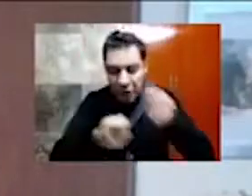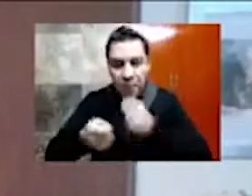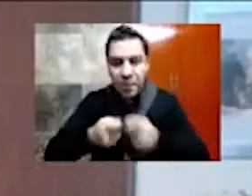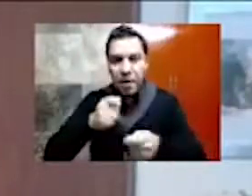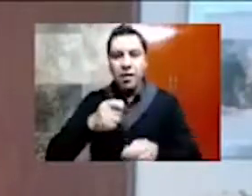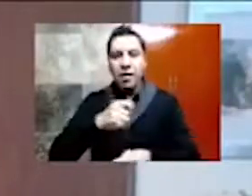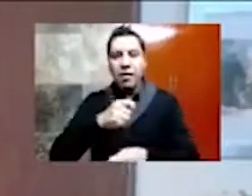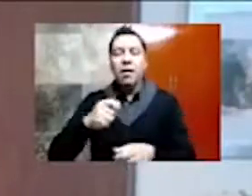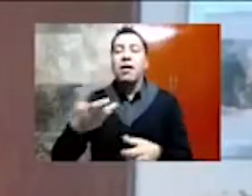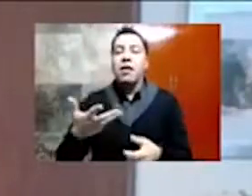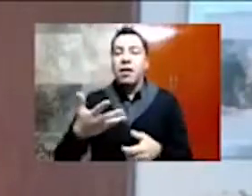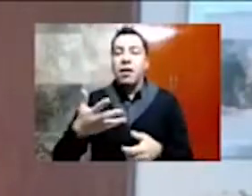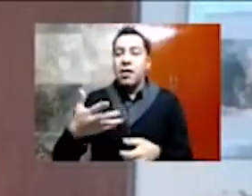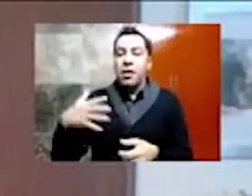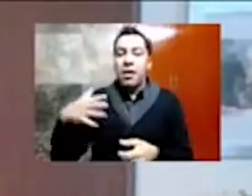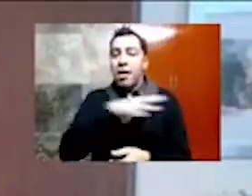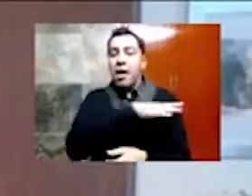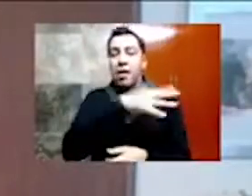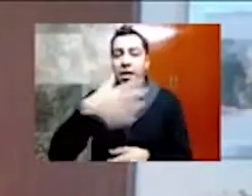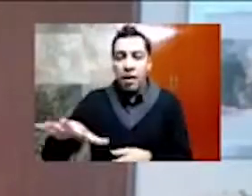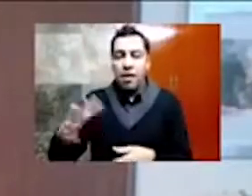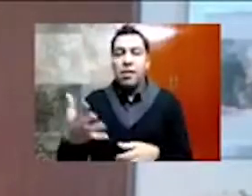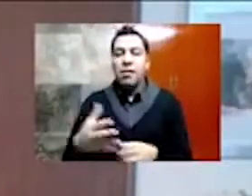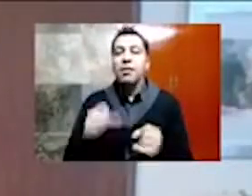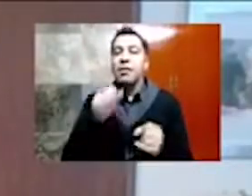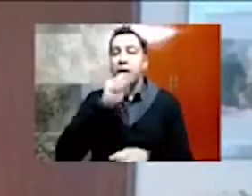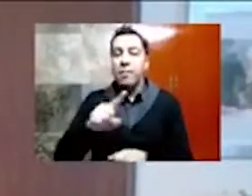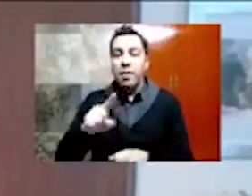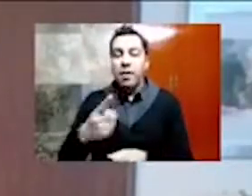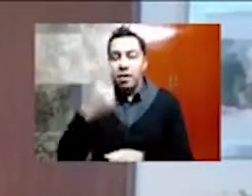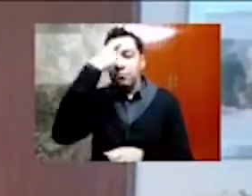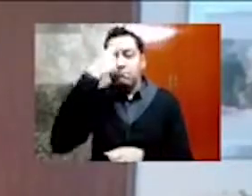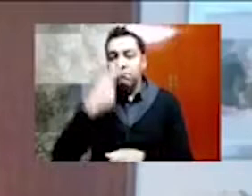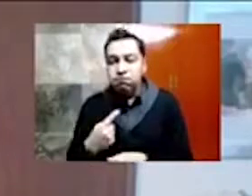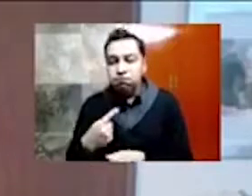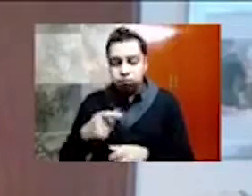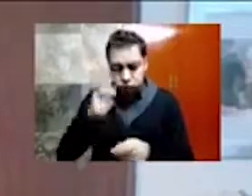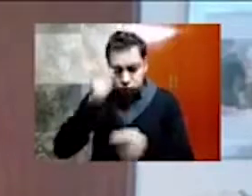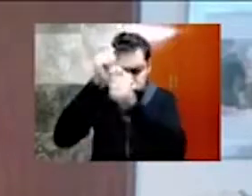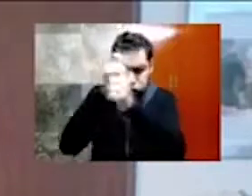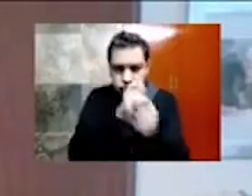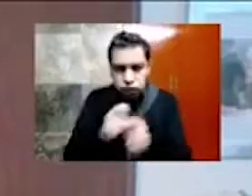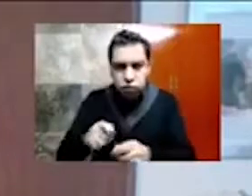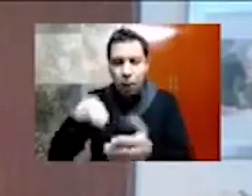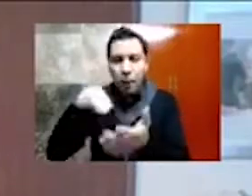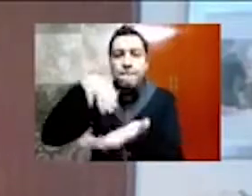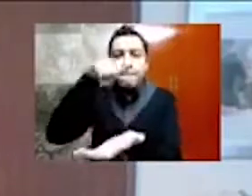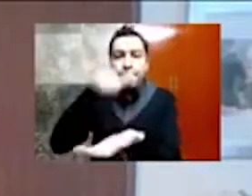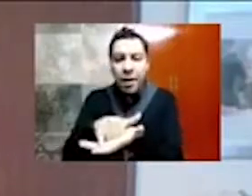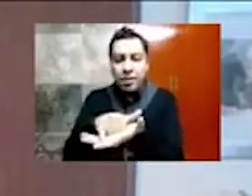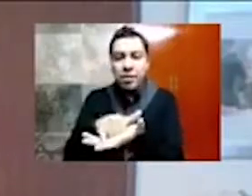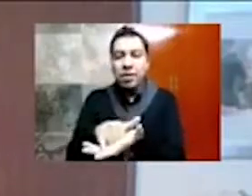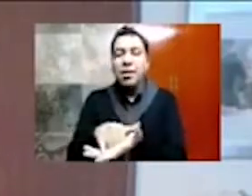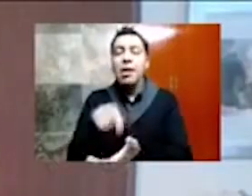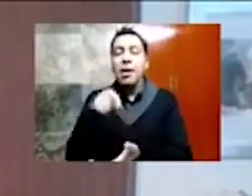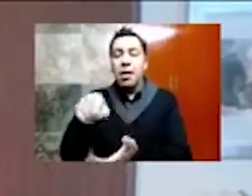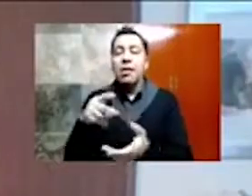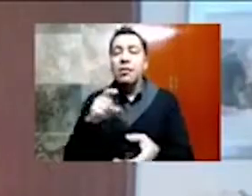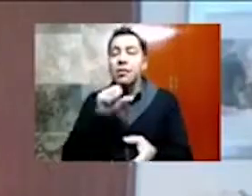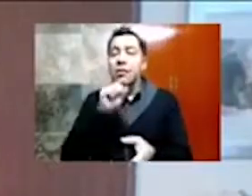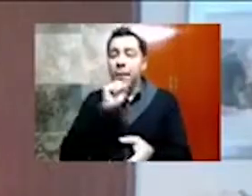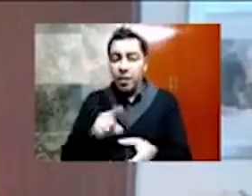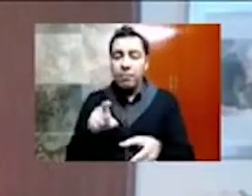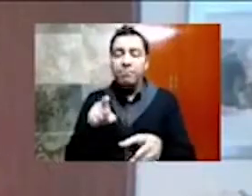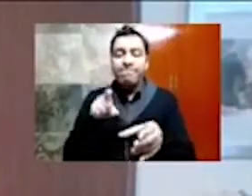arquitecturas maya y prehispánica. Ha participado, entre otros trabajos, en el proyecto Palenque del INAH, con el cual tuve yo